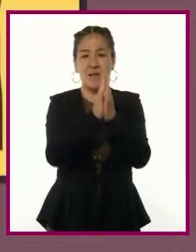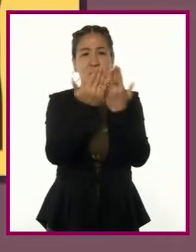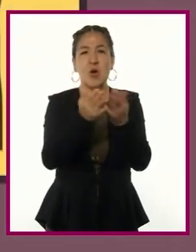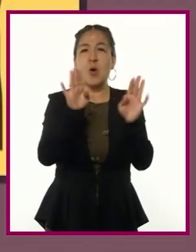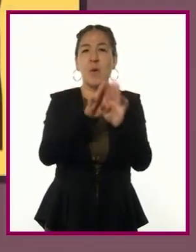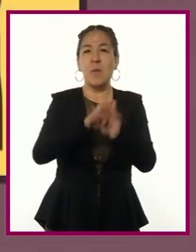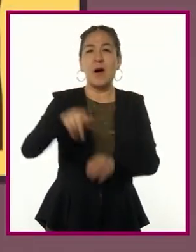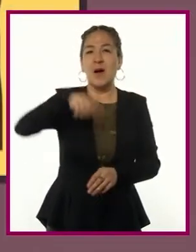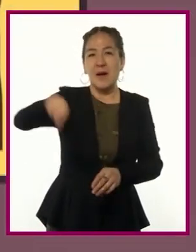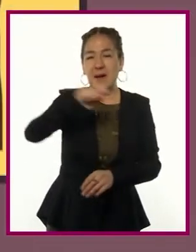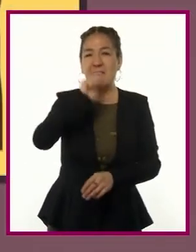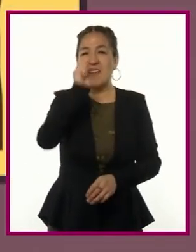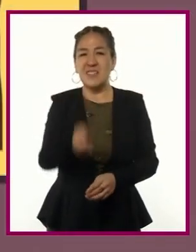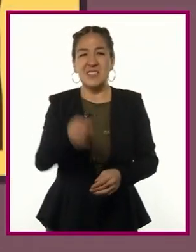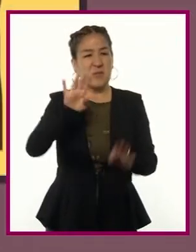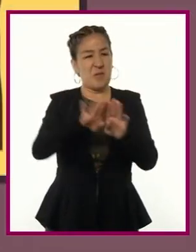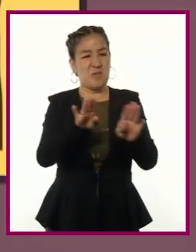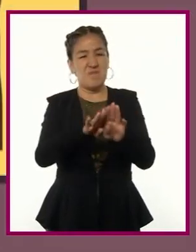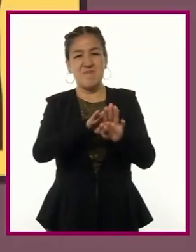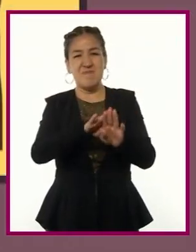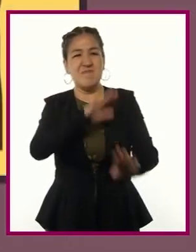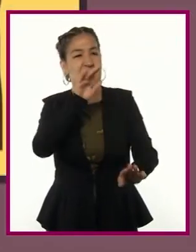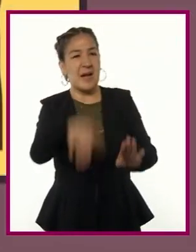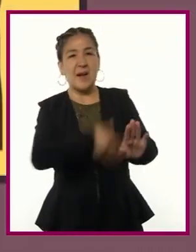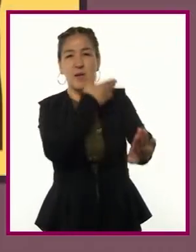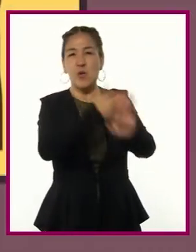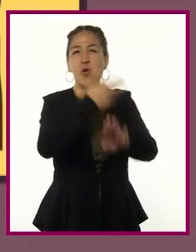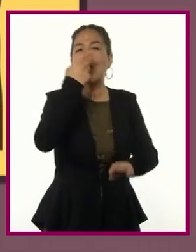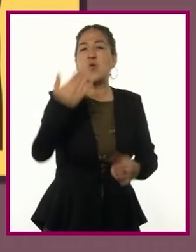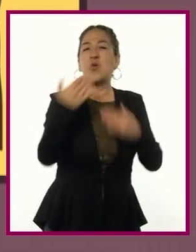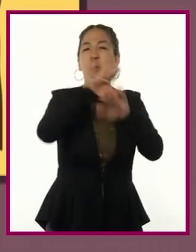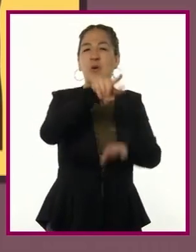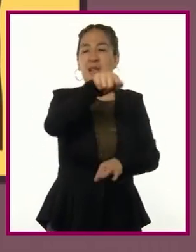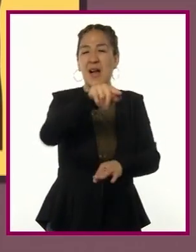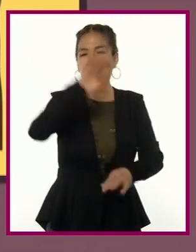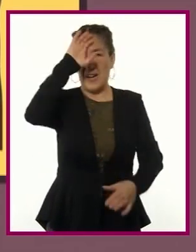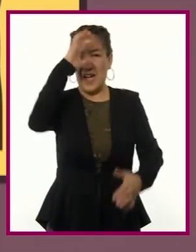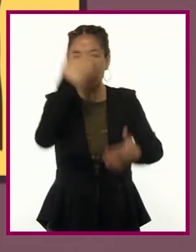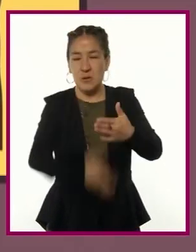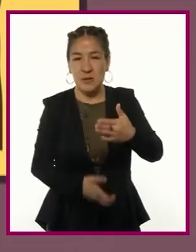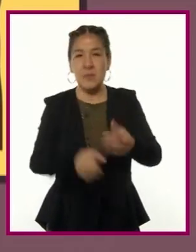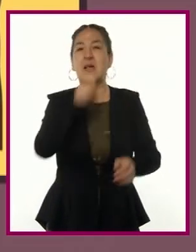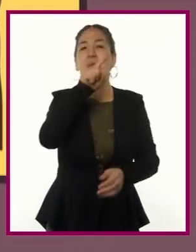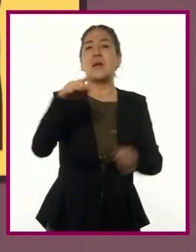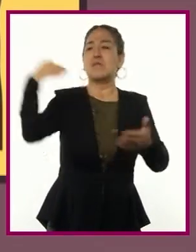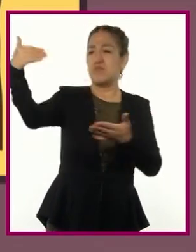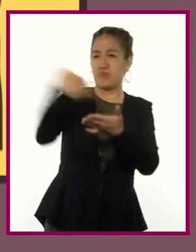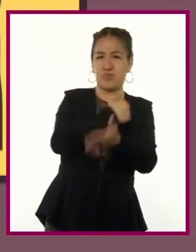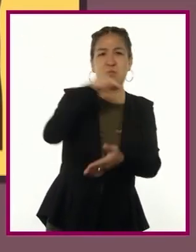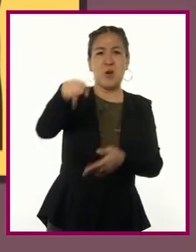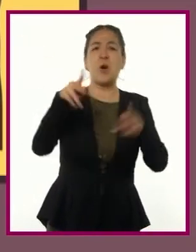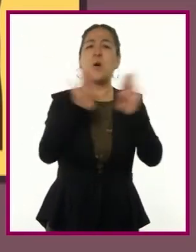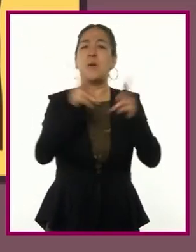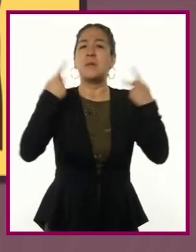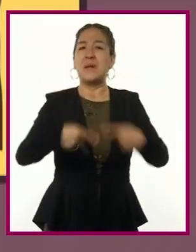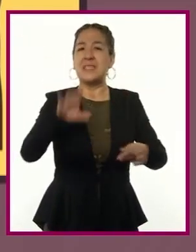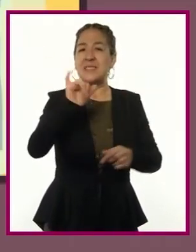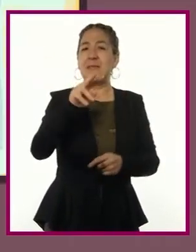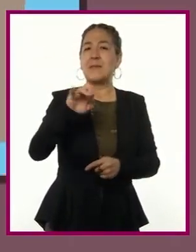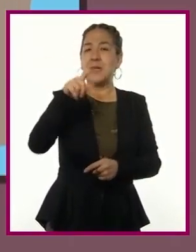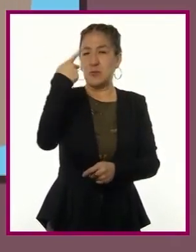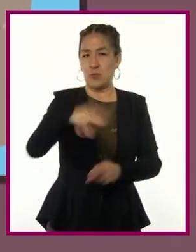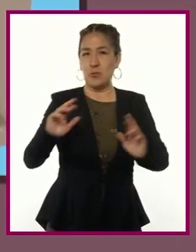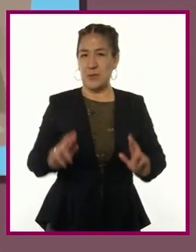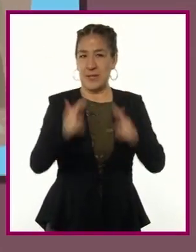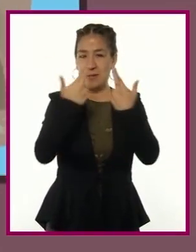decir, con todo lo que se oponía a los dogmas de la fe católica y así evitar la intromisión del poder civil en el ámbito